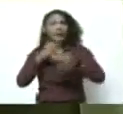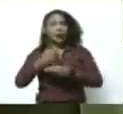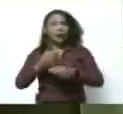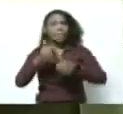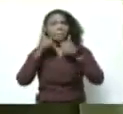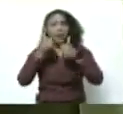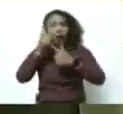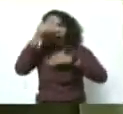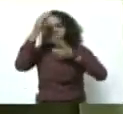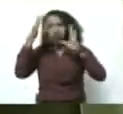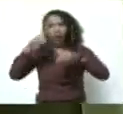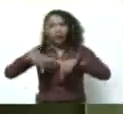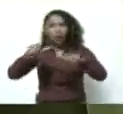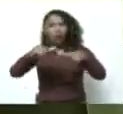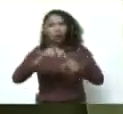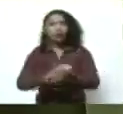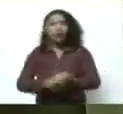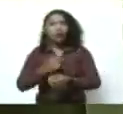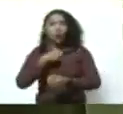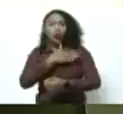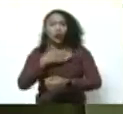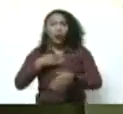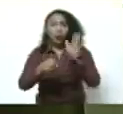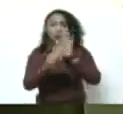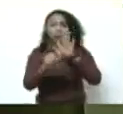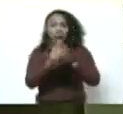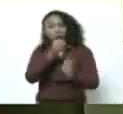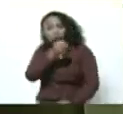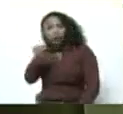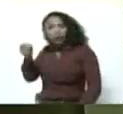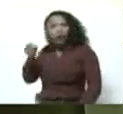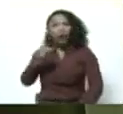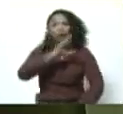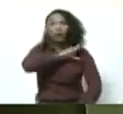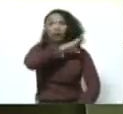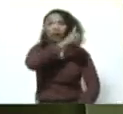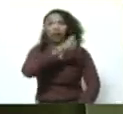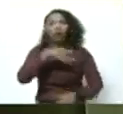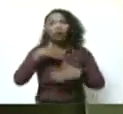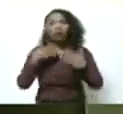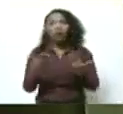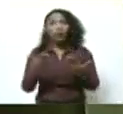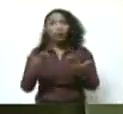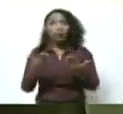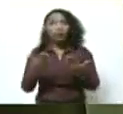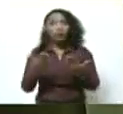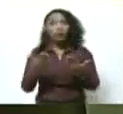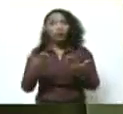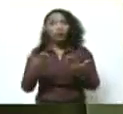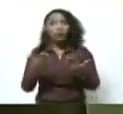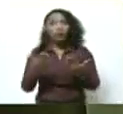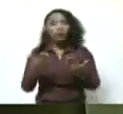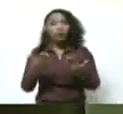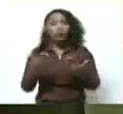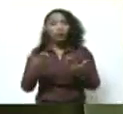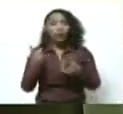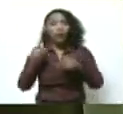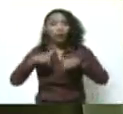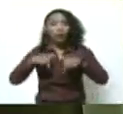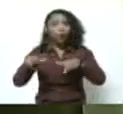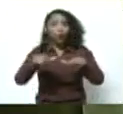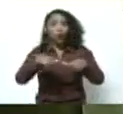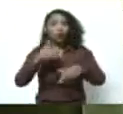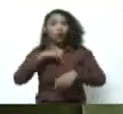atendida en estos lugares. Yo quiero cederle la palabra al director de este lugar donde